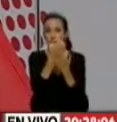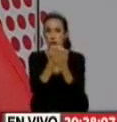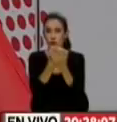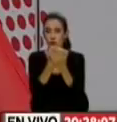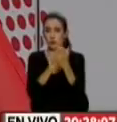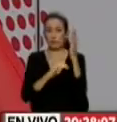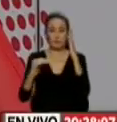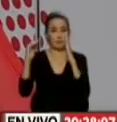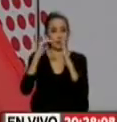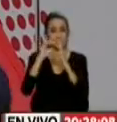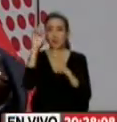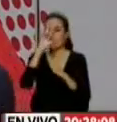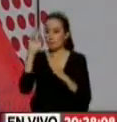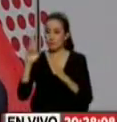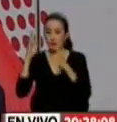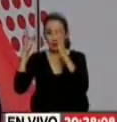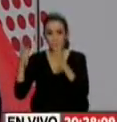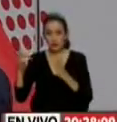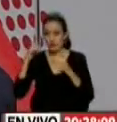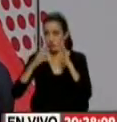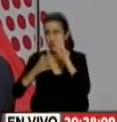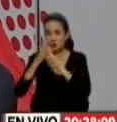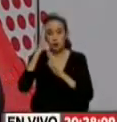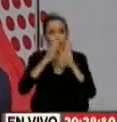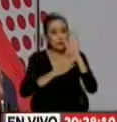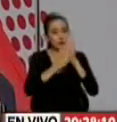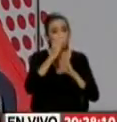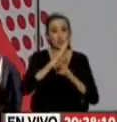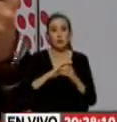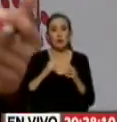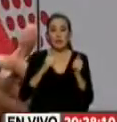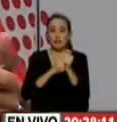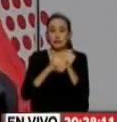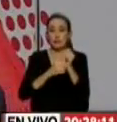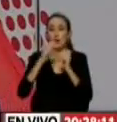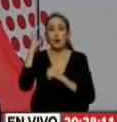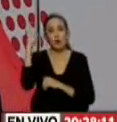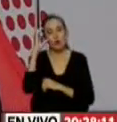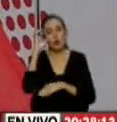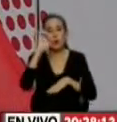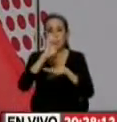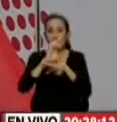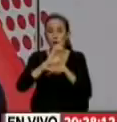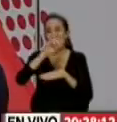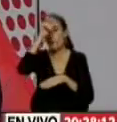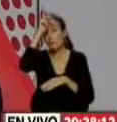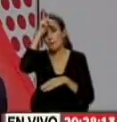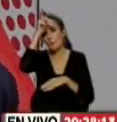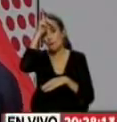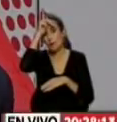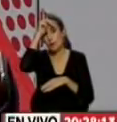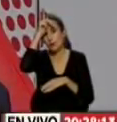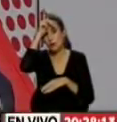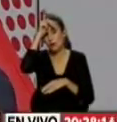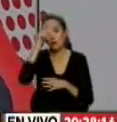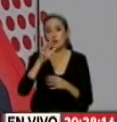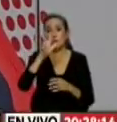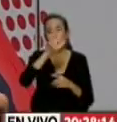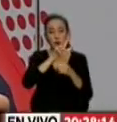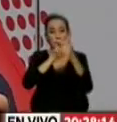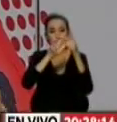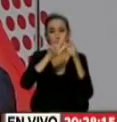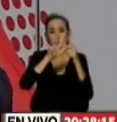masivo de ciudadanos venezolanos, principalmente a los países vecinos. Colombia, el Ecuador, Perú son uno de los